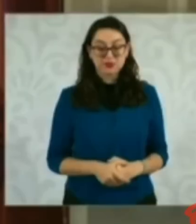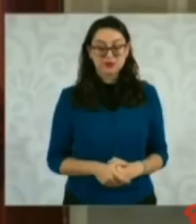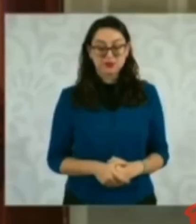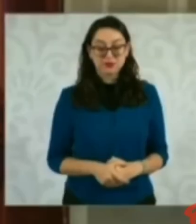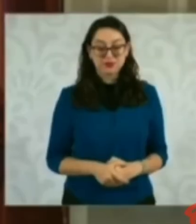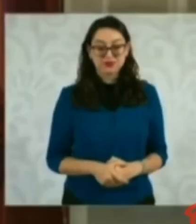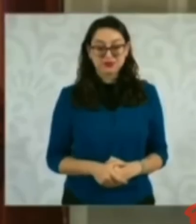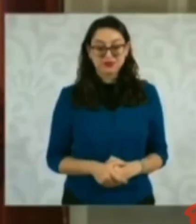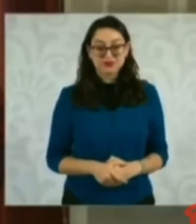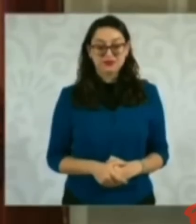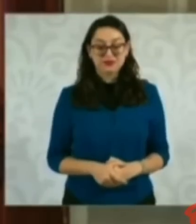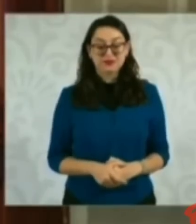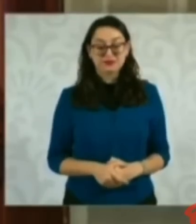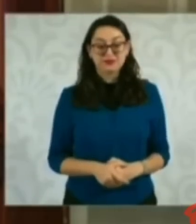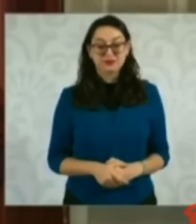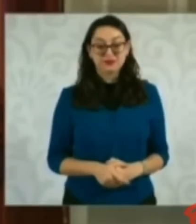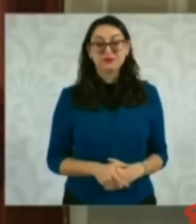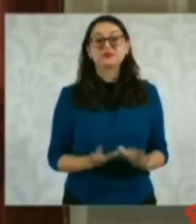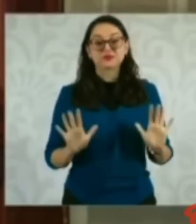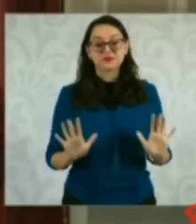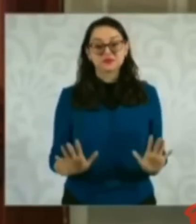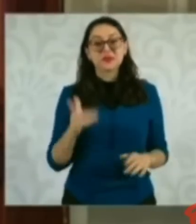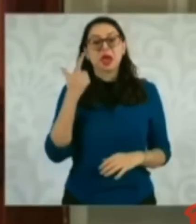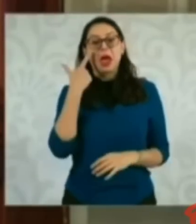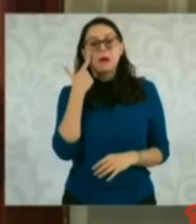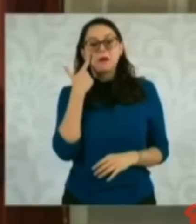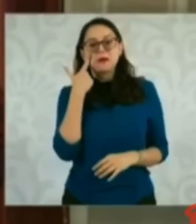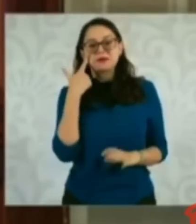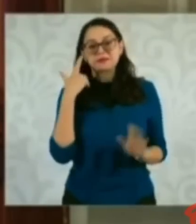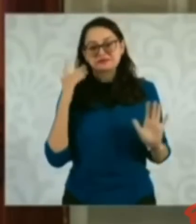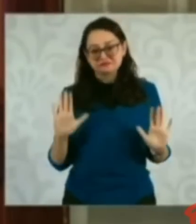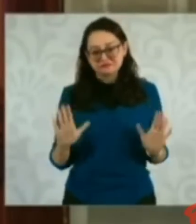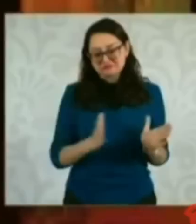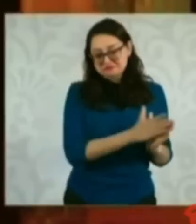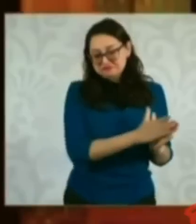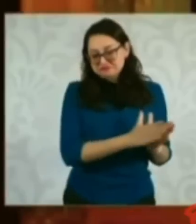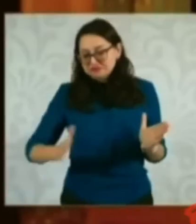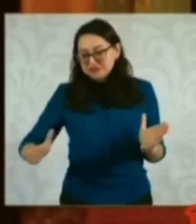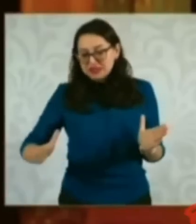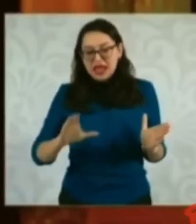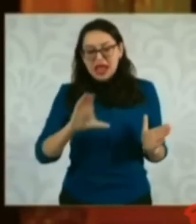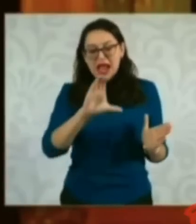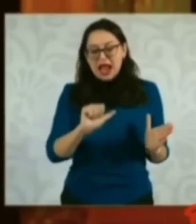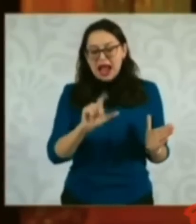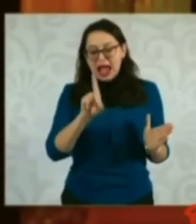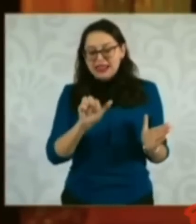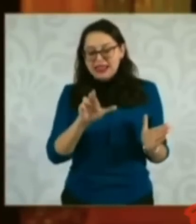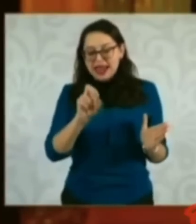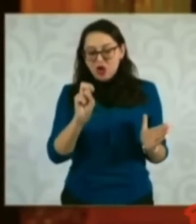Vamos a ver nada más la gráfica de secuestros en el periodo de Felipe Calderón.